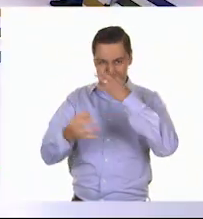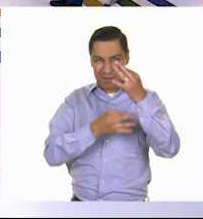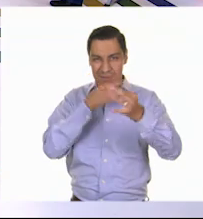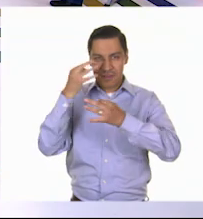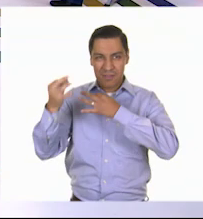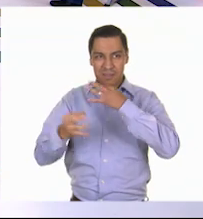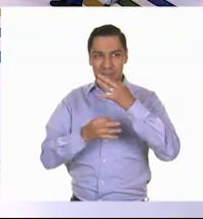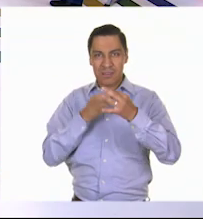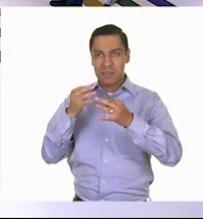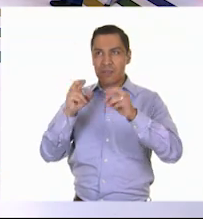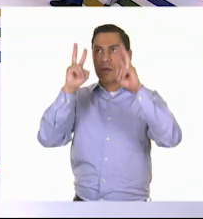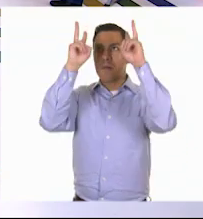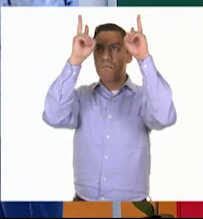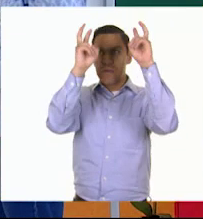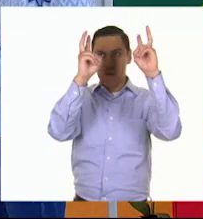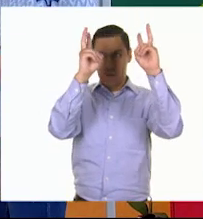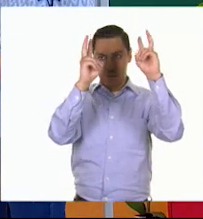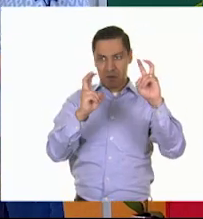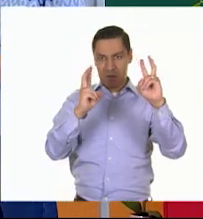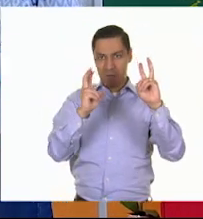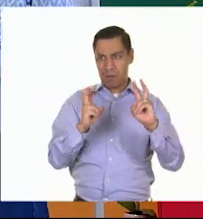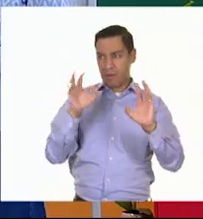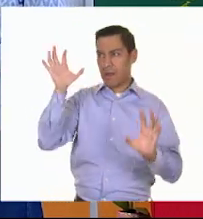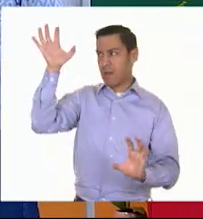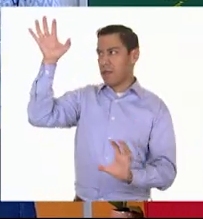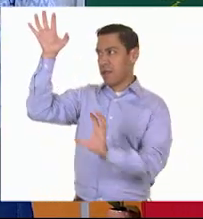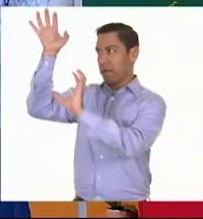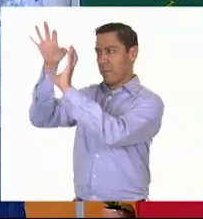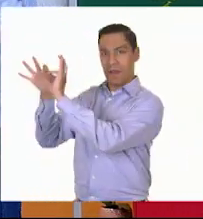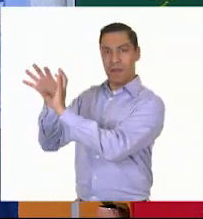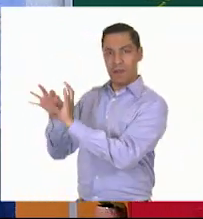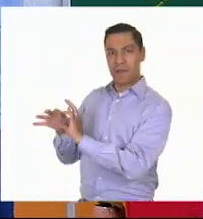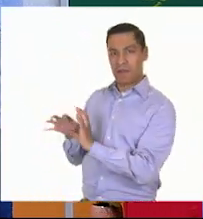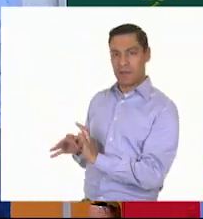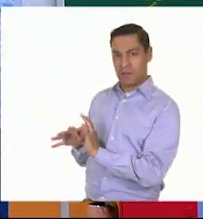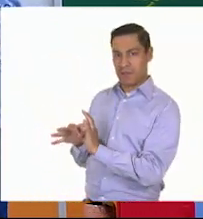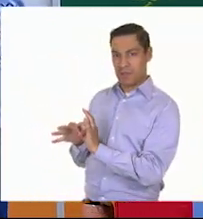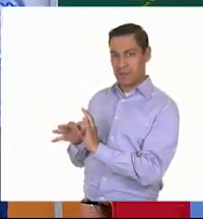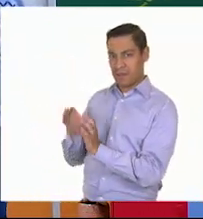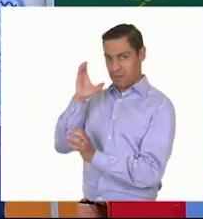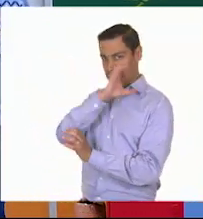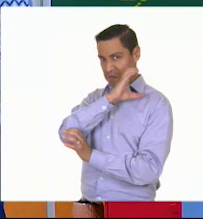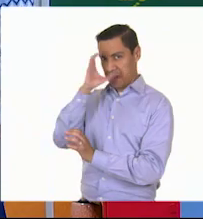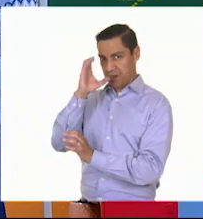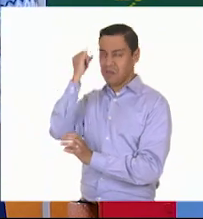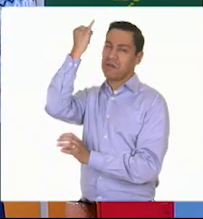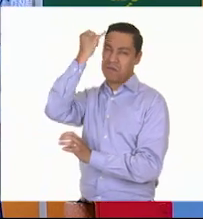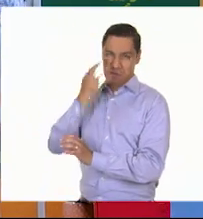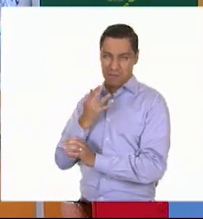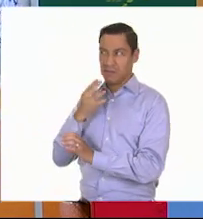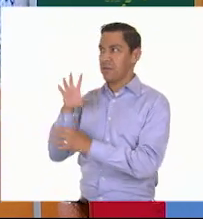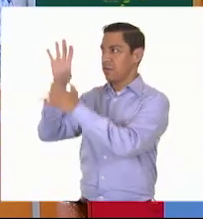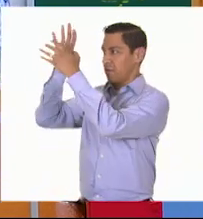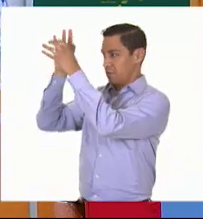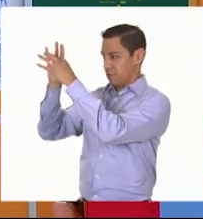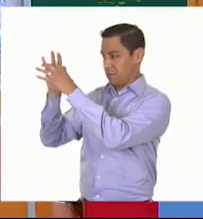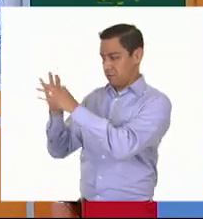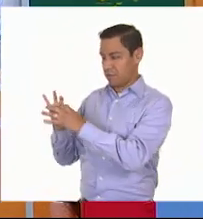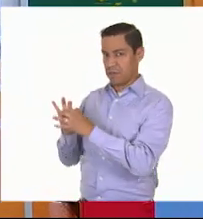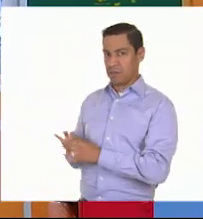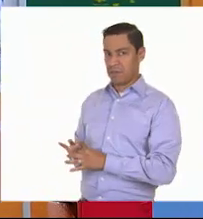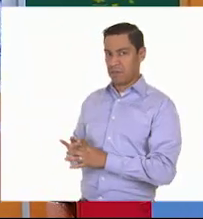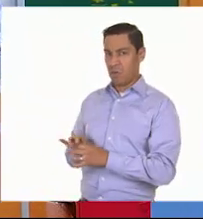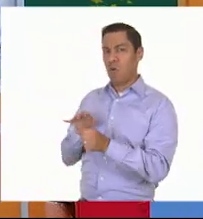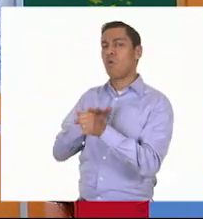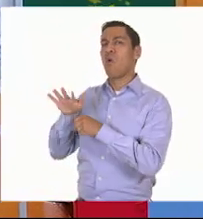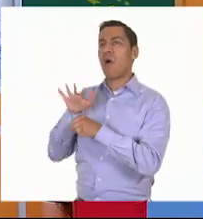estos títulos con las imágenes que las ilustran. Vamos a unir en nuestro pizarrón con la ayuda de nuestro plumón y con la ayuda tuya